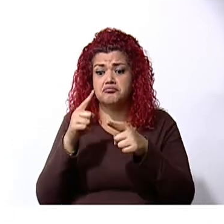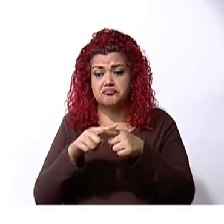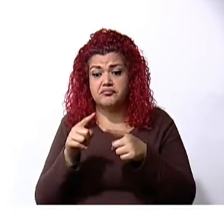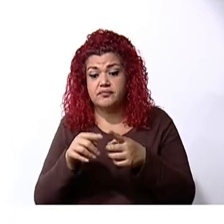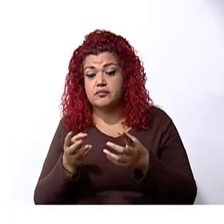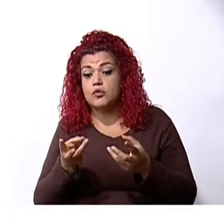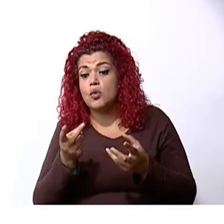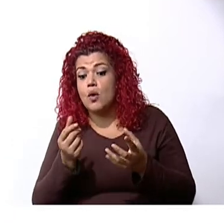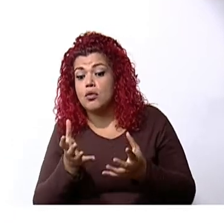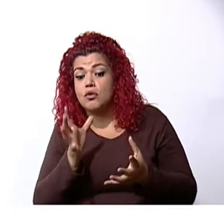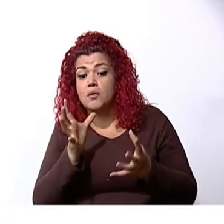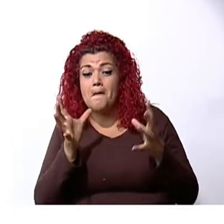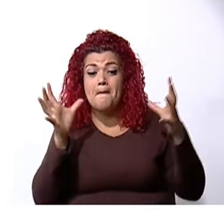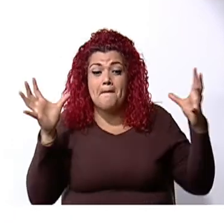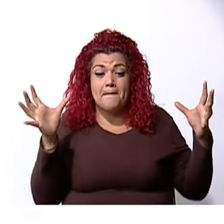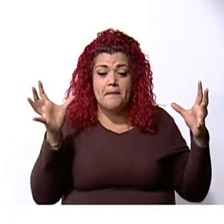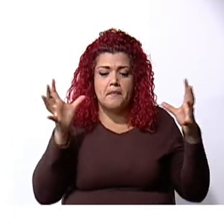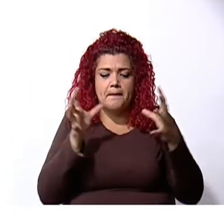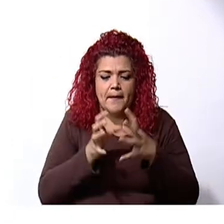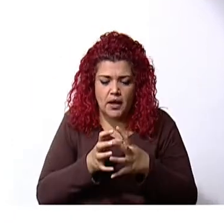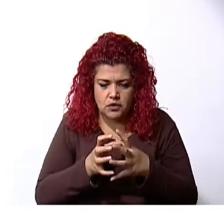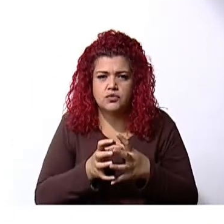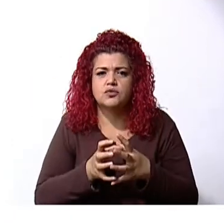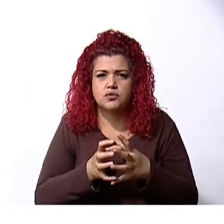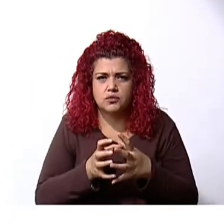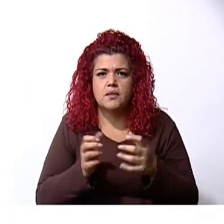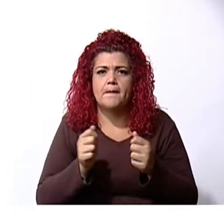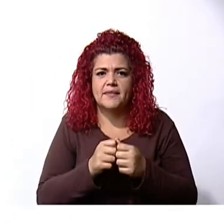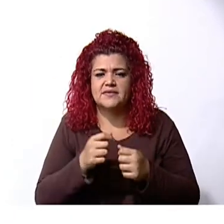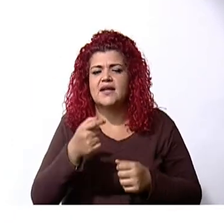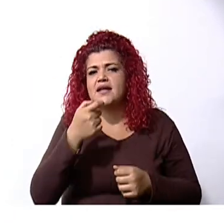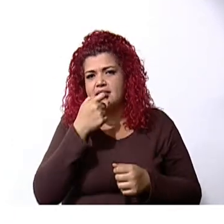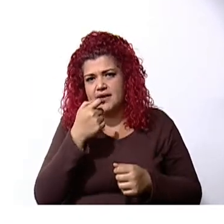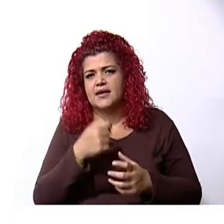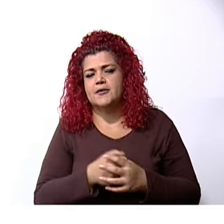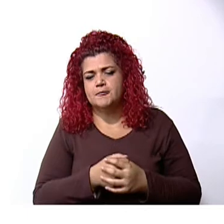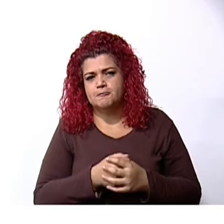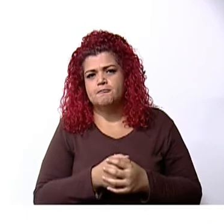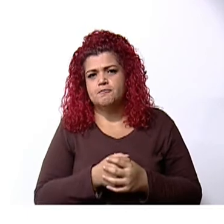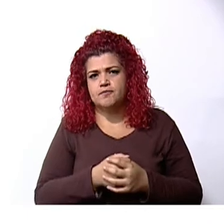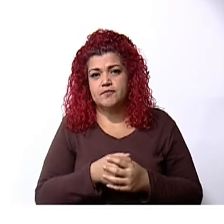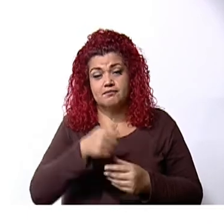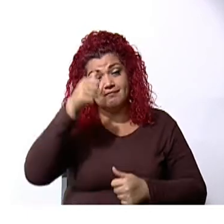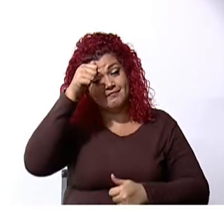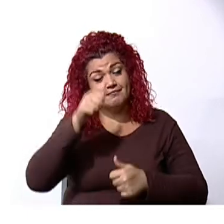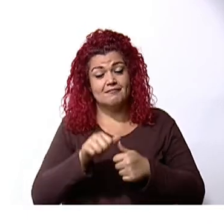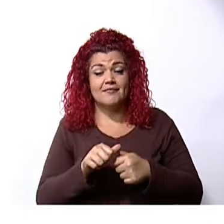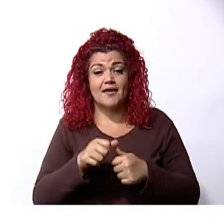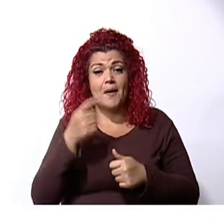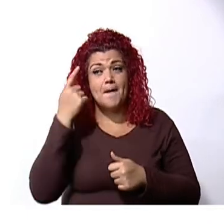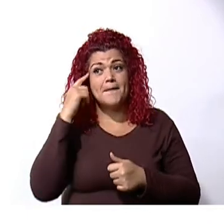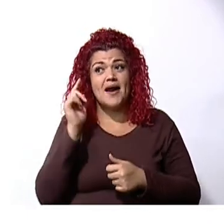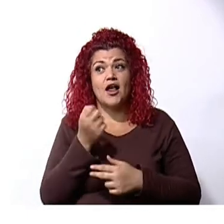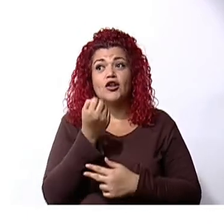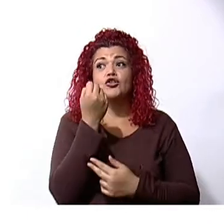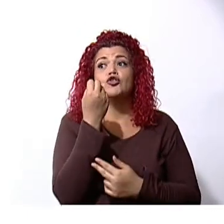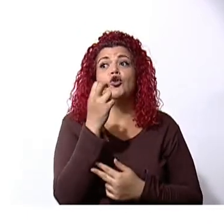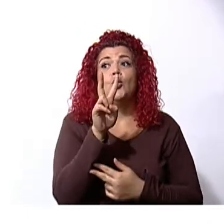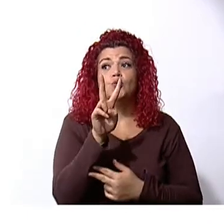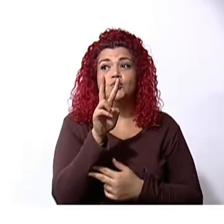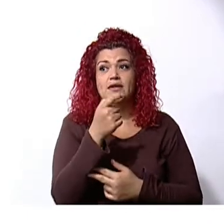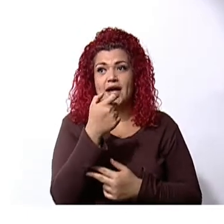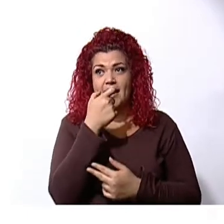de harina para hacer menos o más galletas. Recordemos que para 12